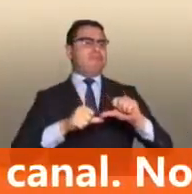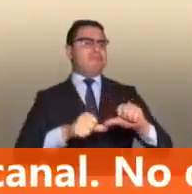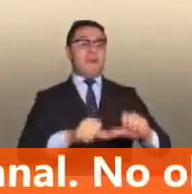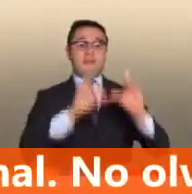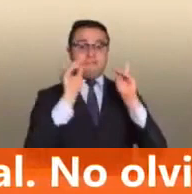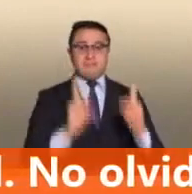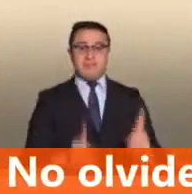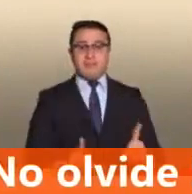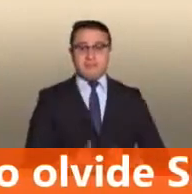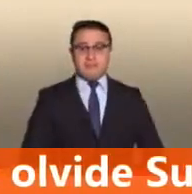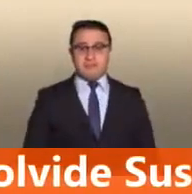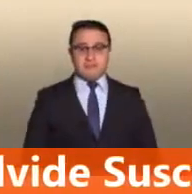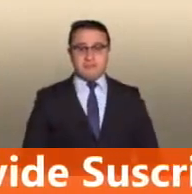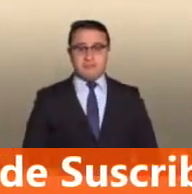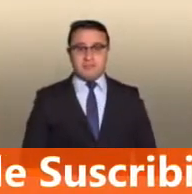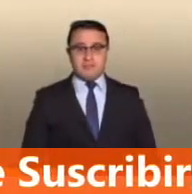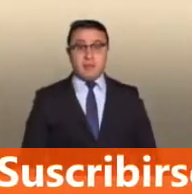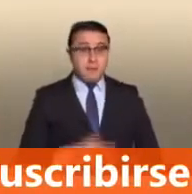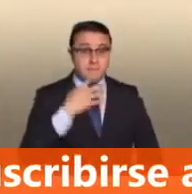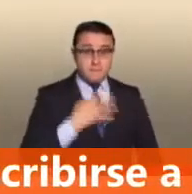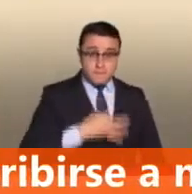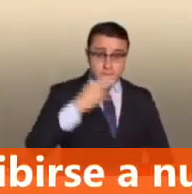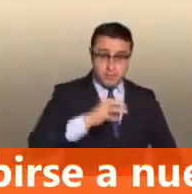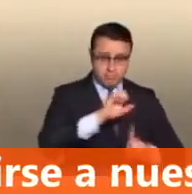No existe una sociedad humana igual.